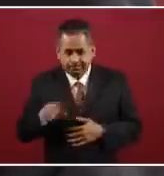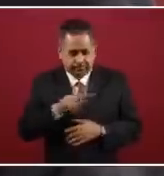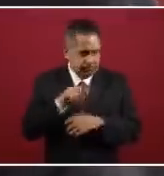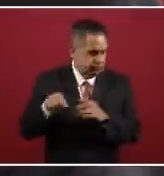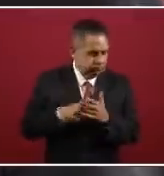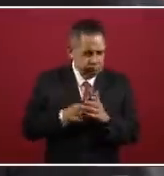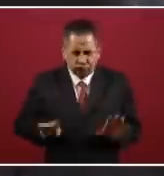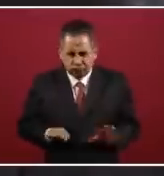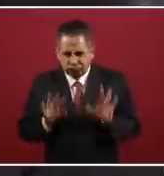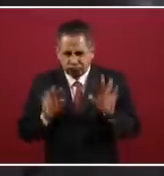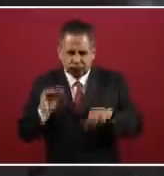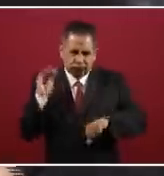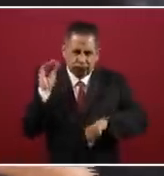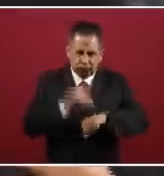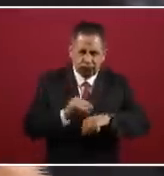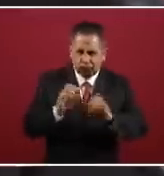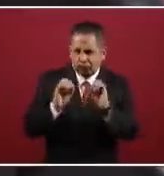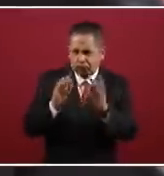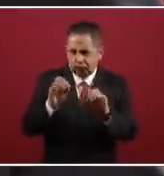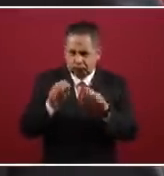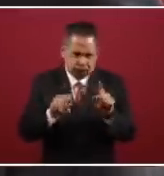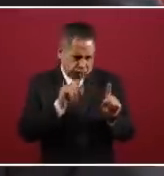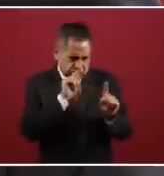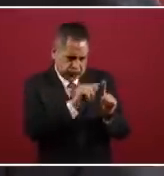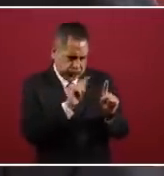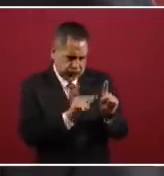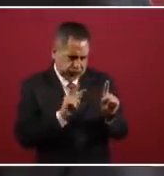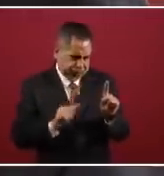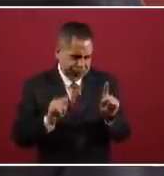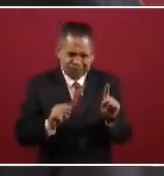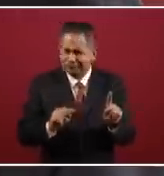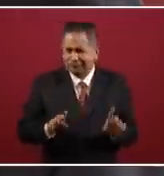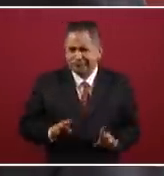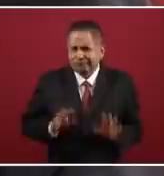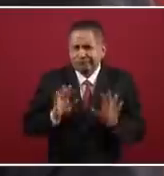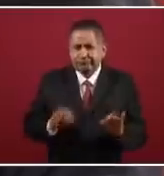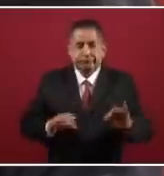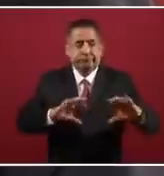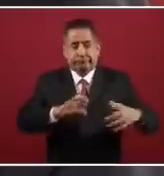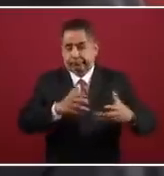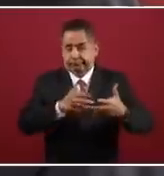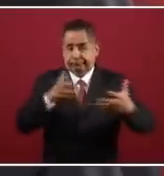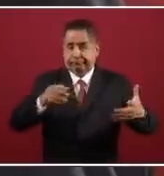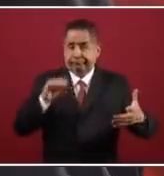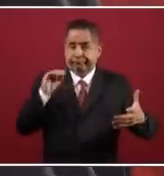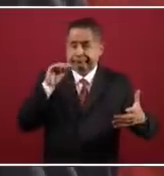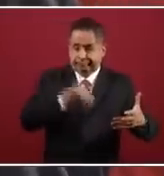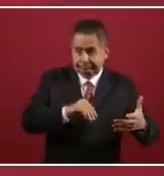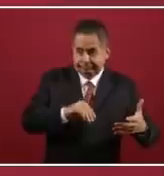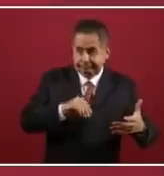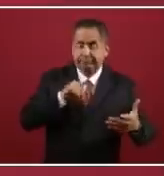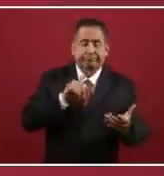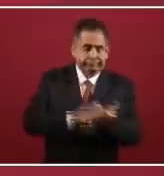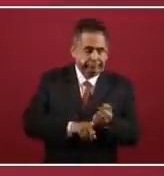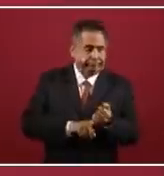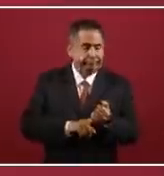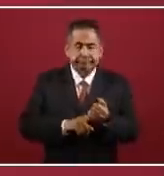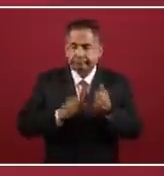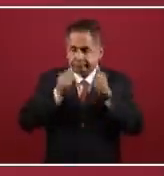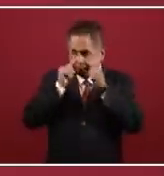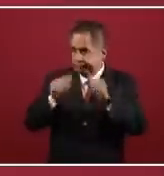estratégica, y a esas comunidades grandes que se constituyen en centros